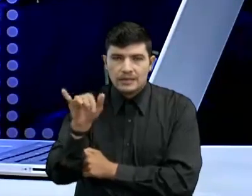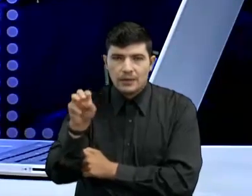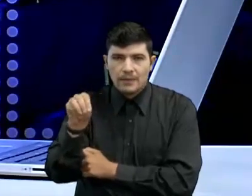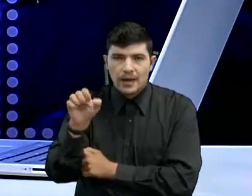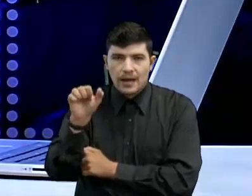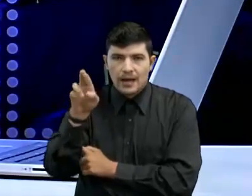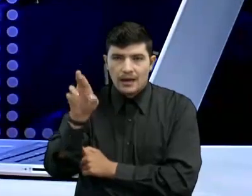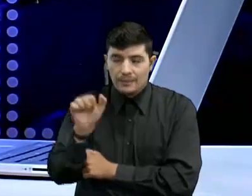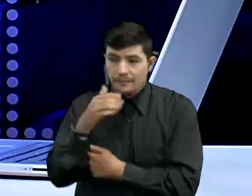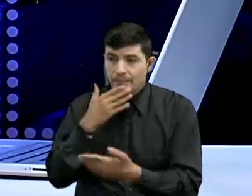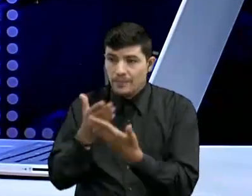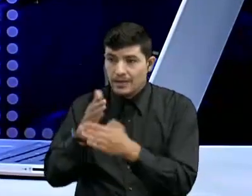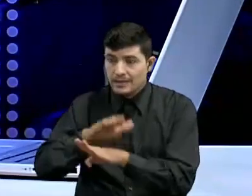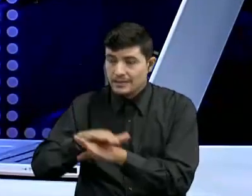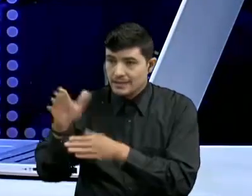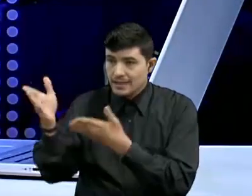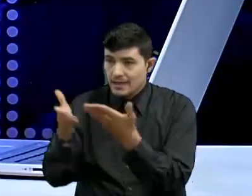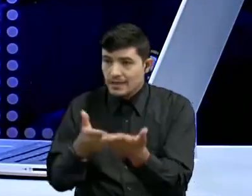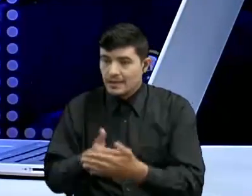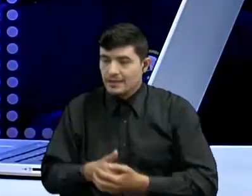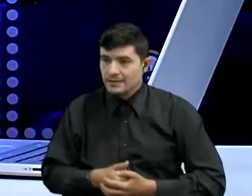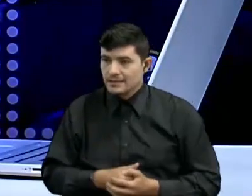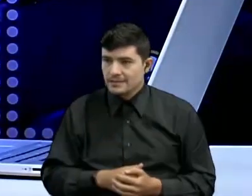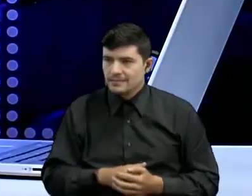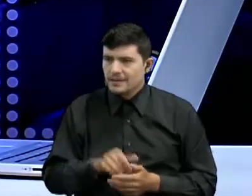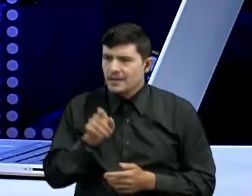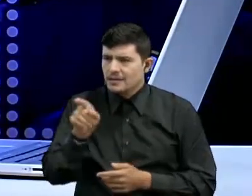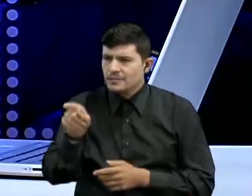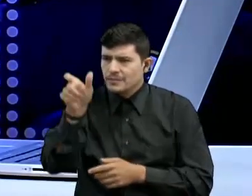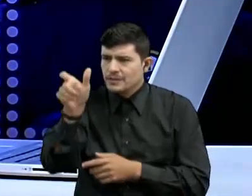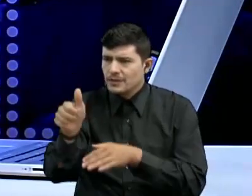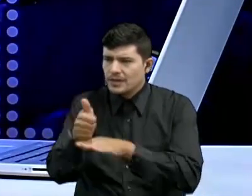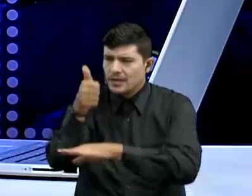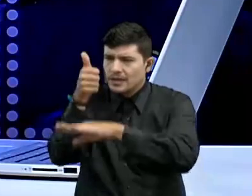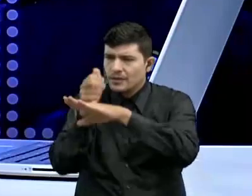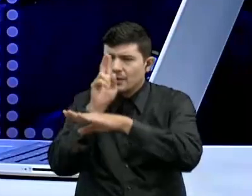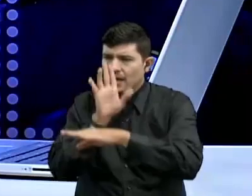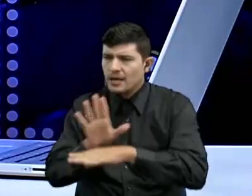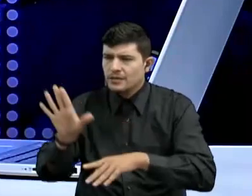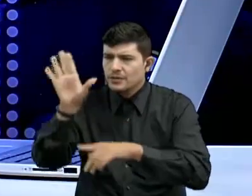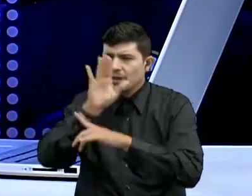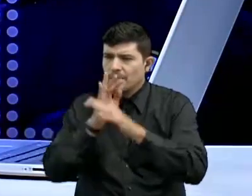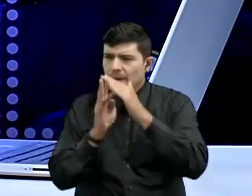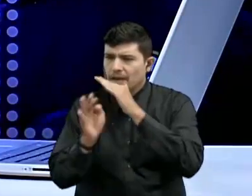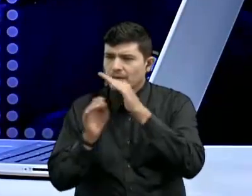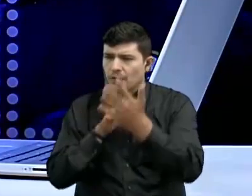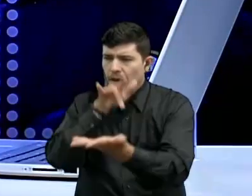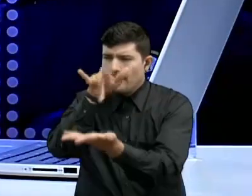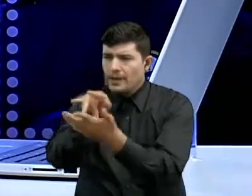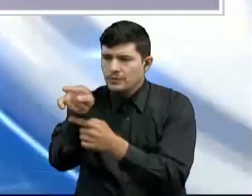Dole, buenas tardes, y le pregunto, ¿qué dijo el director nacional de migración en su visita a Pamplona?